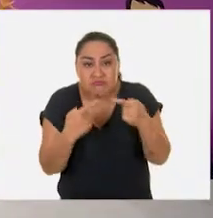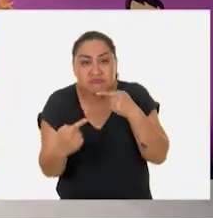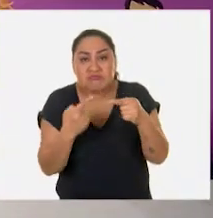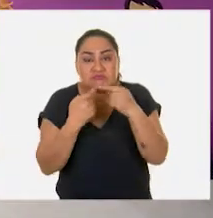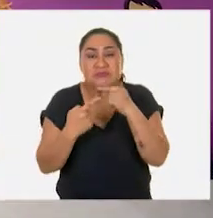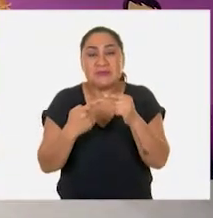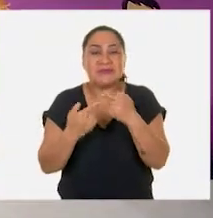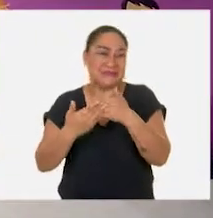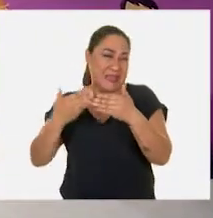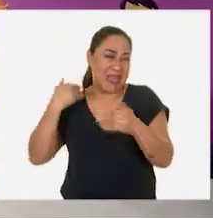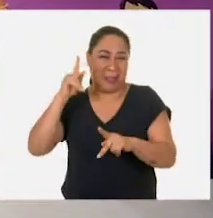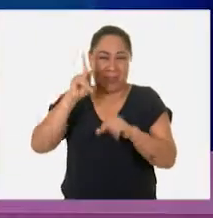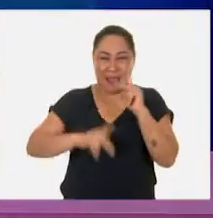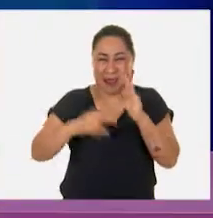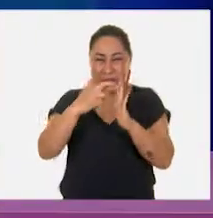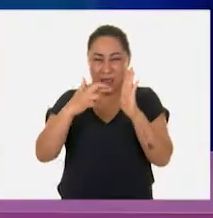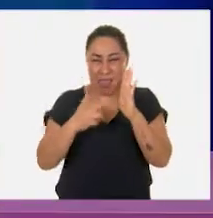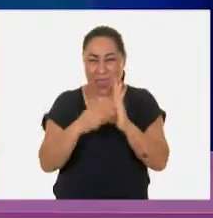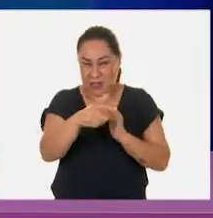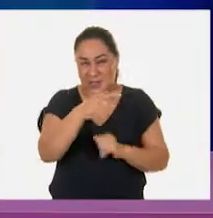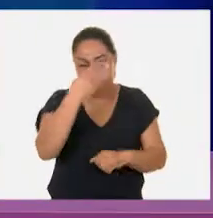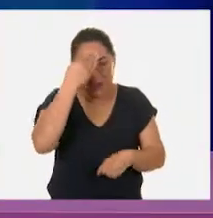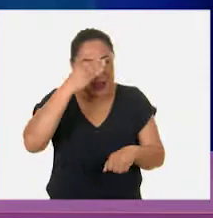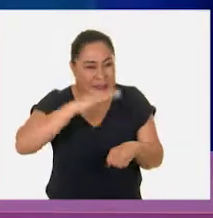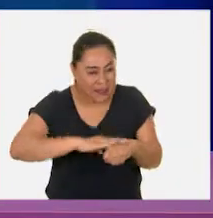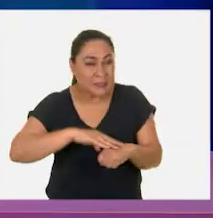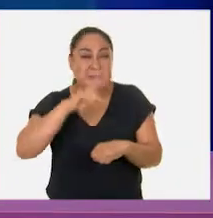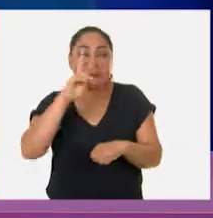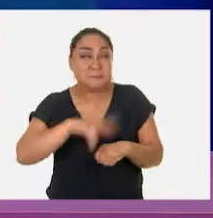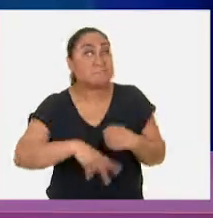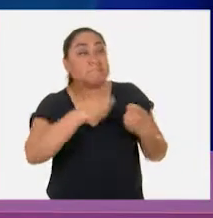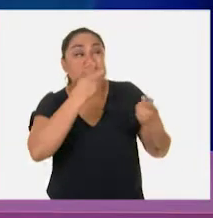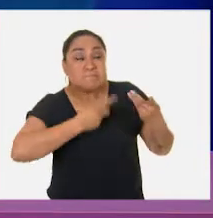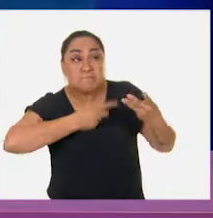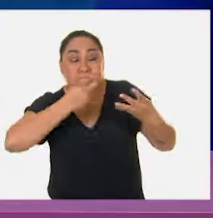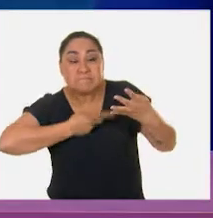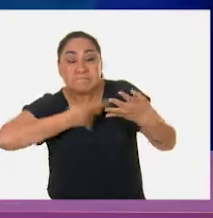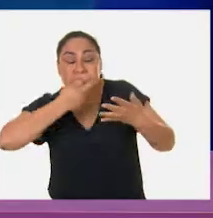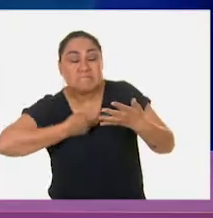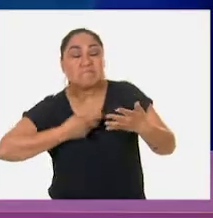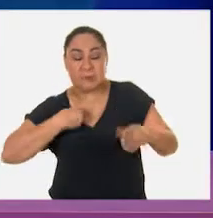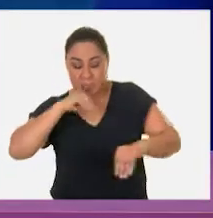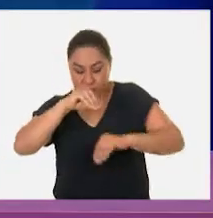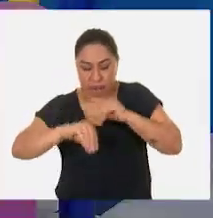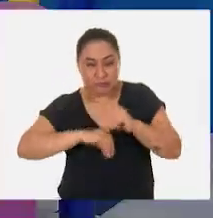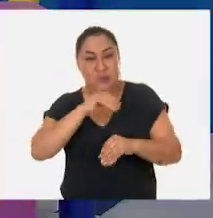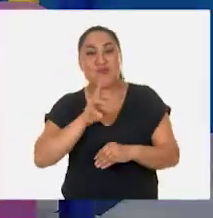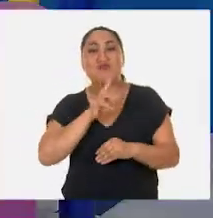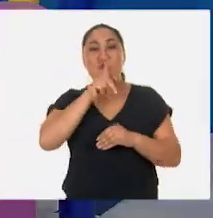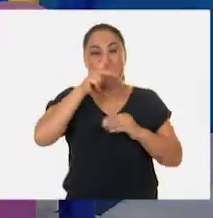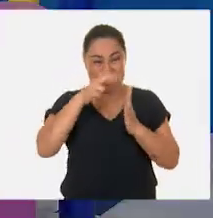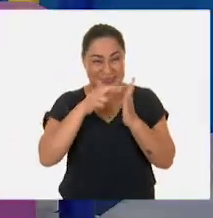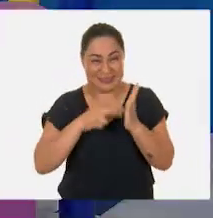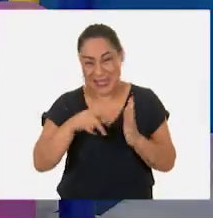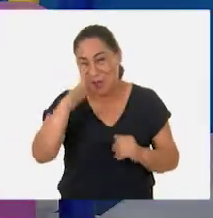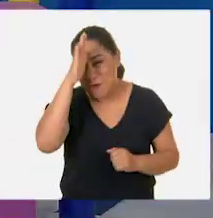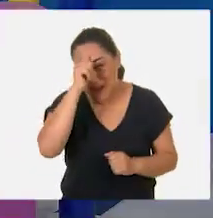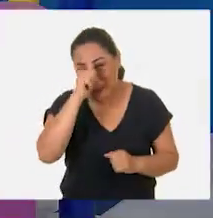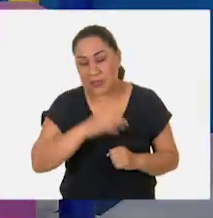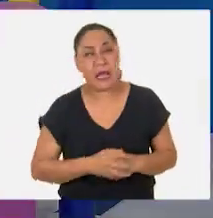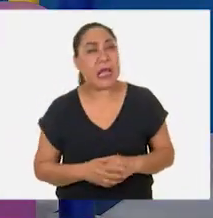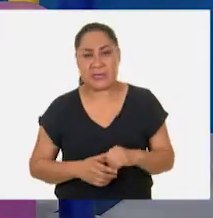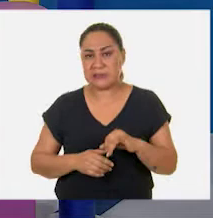de la clase pasada. ¿Se acuerdan que me llevé varias recomendaciones para que quedara mejor? Sí, claro que sí. De